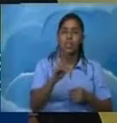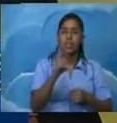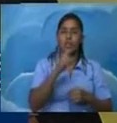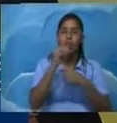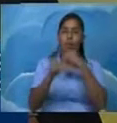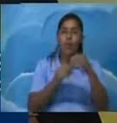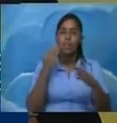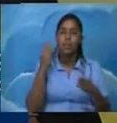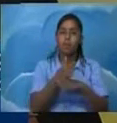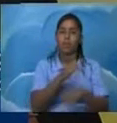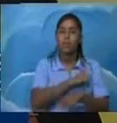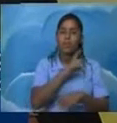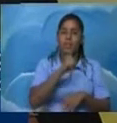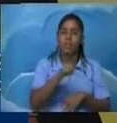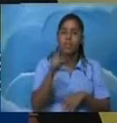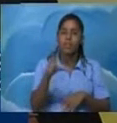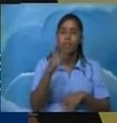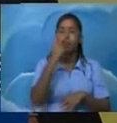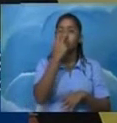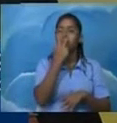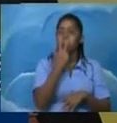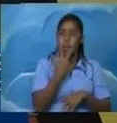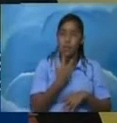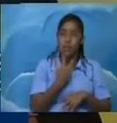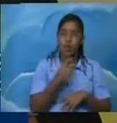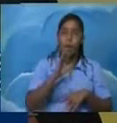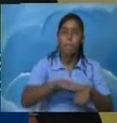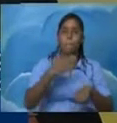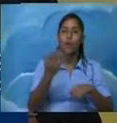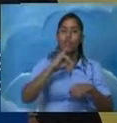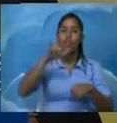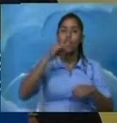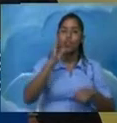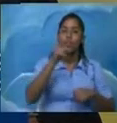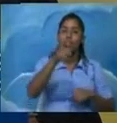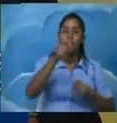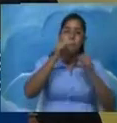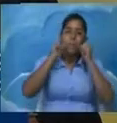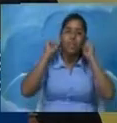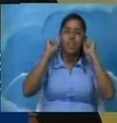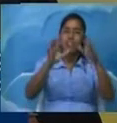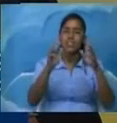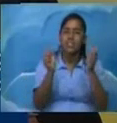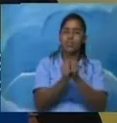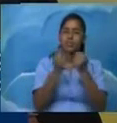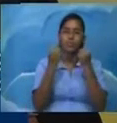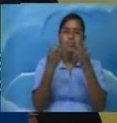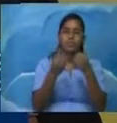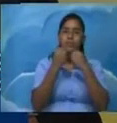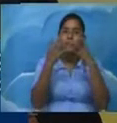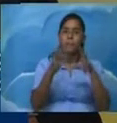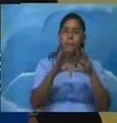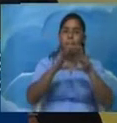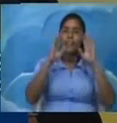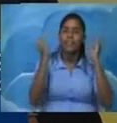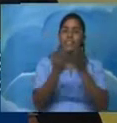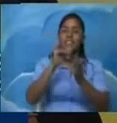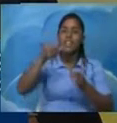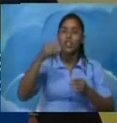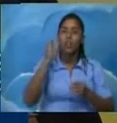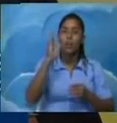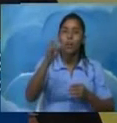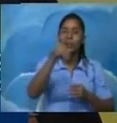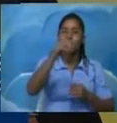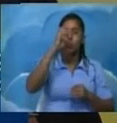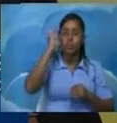medio de ti mendigo, porque Jehová te bendecirá con abundancia en la tierra que Jehová tu Dios te